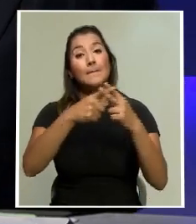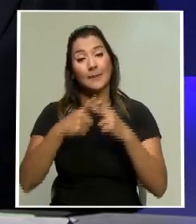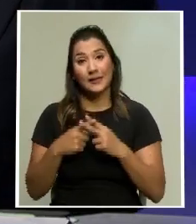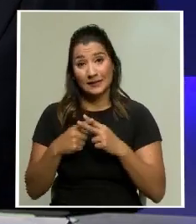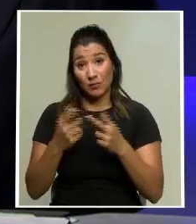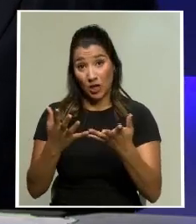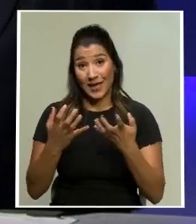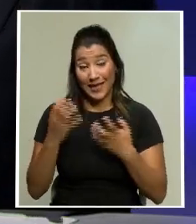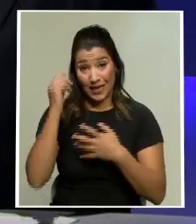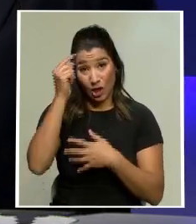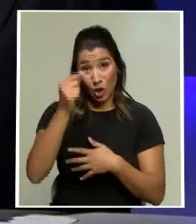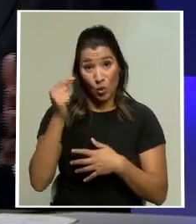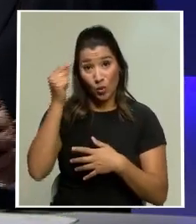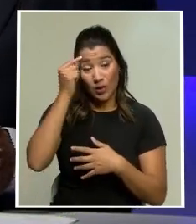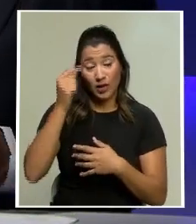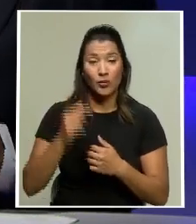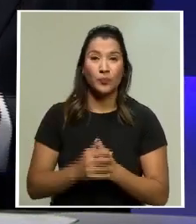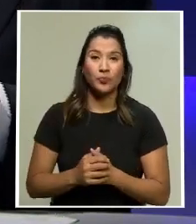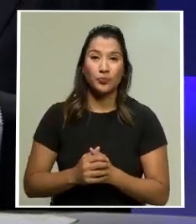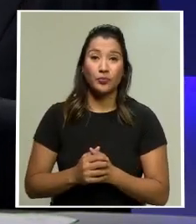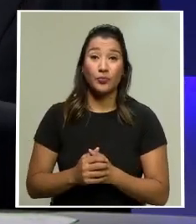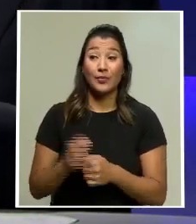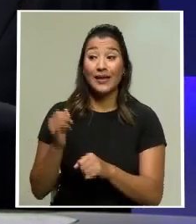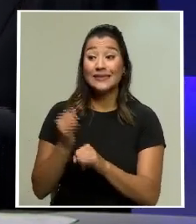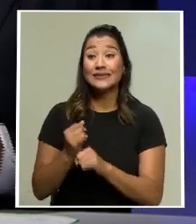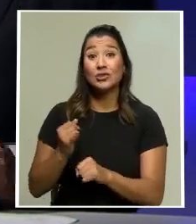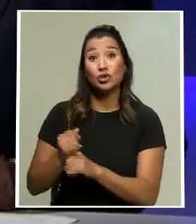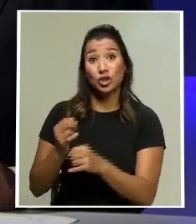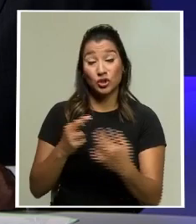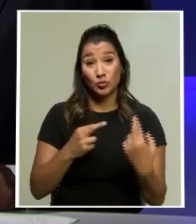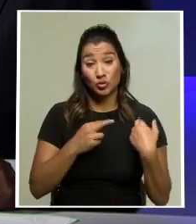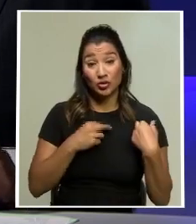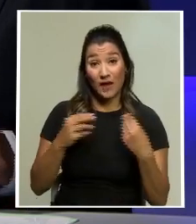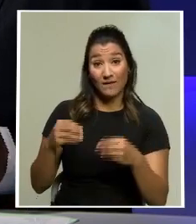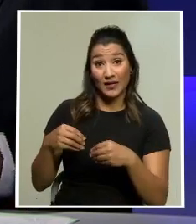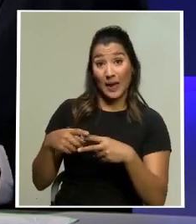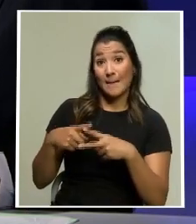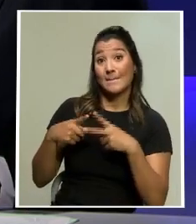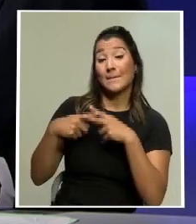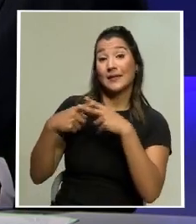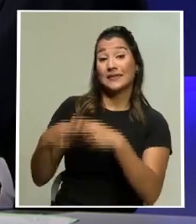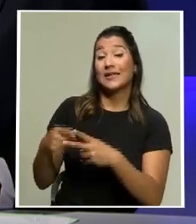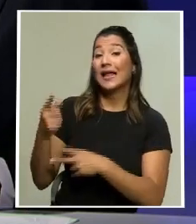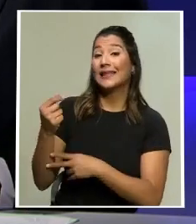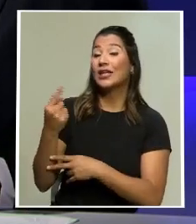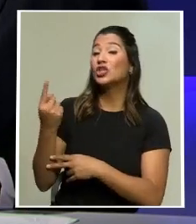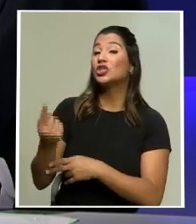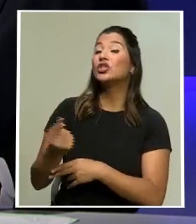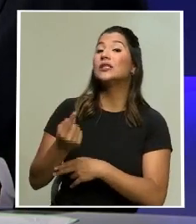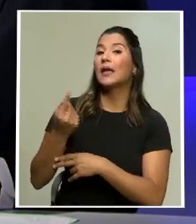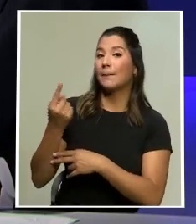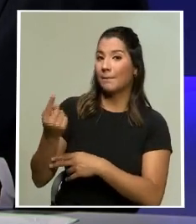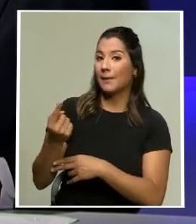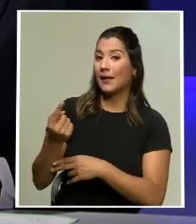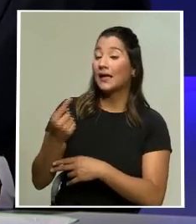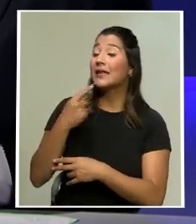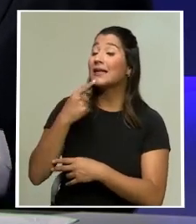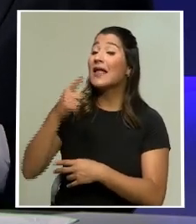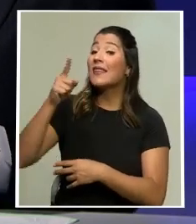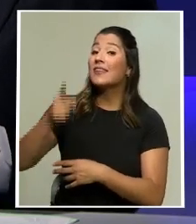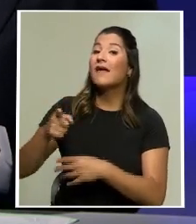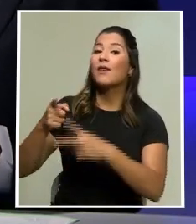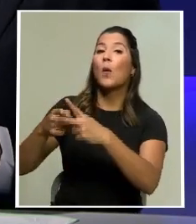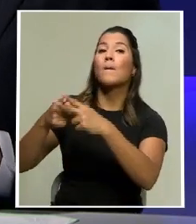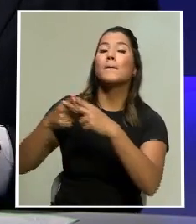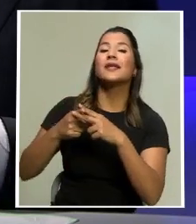el gobierno. Las entidades que prestan el dinero ponen por condición que sea una deuda soberana,